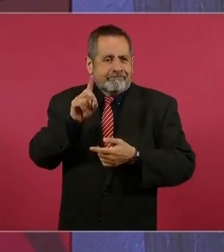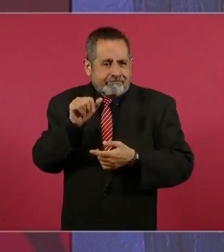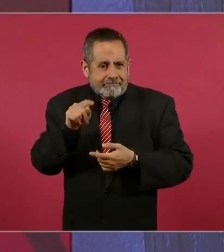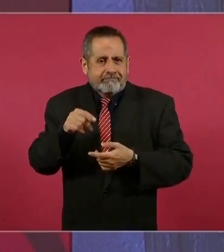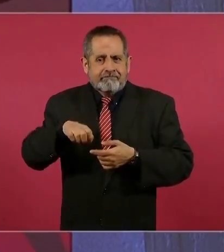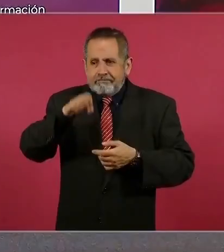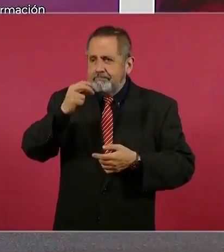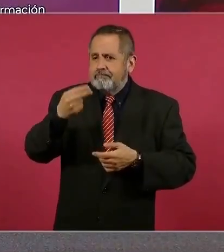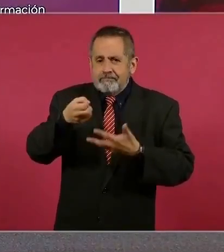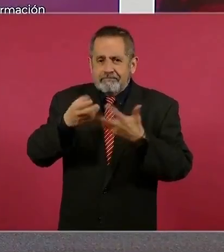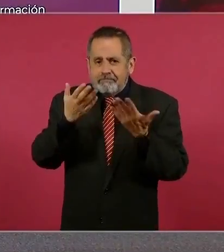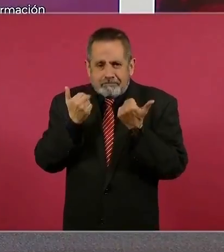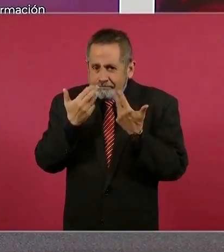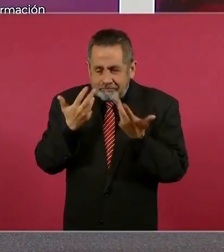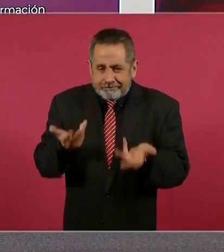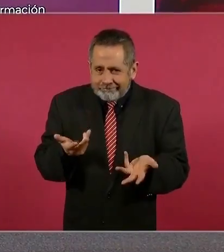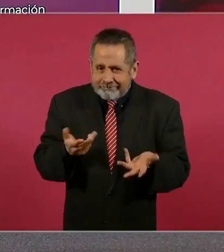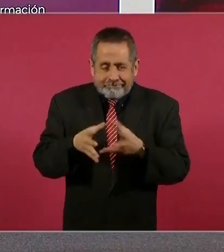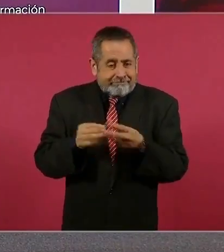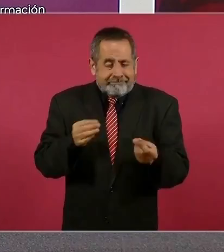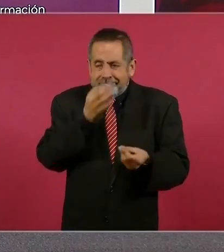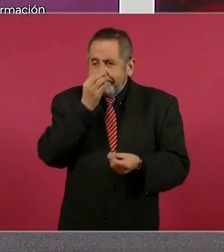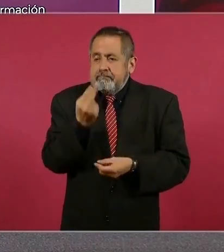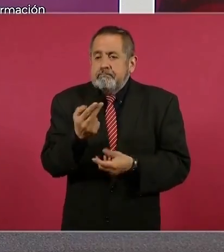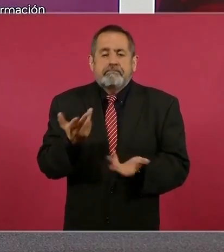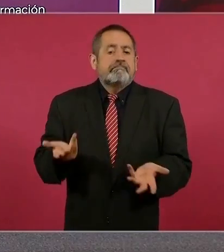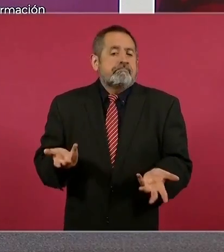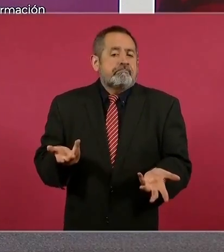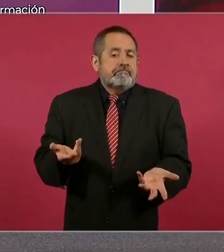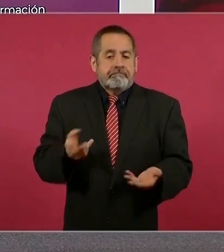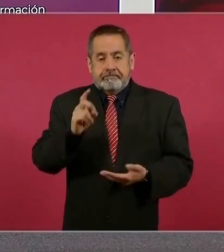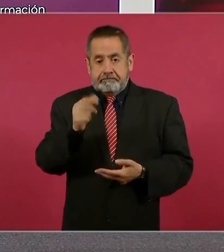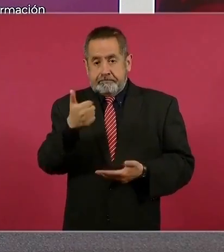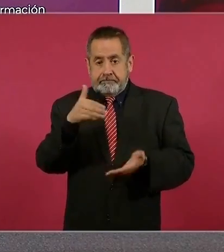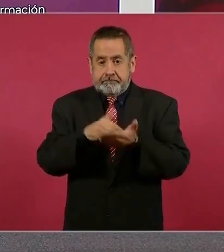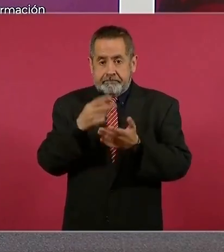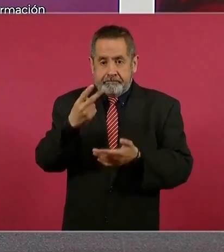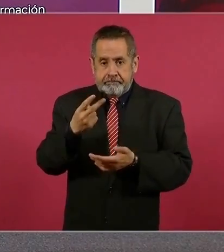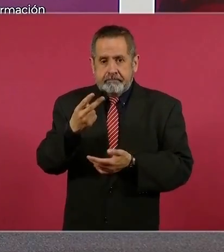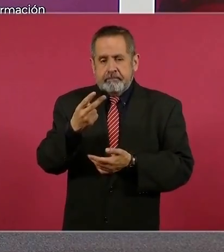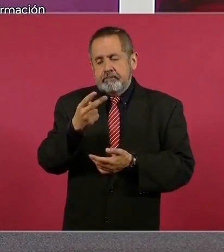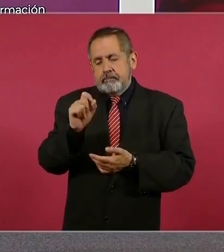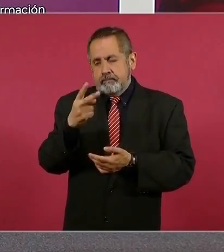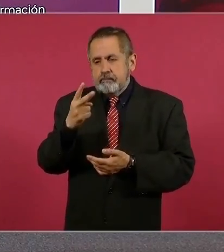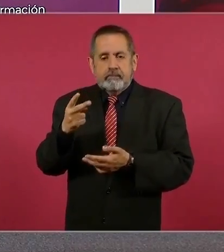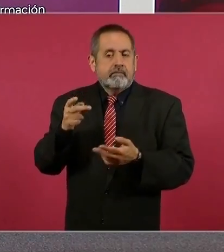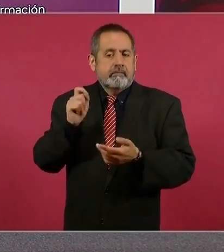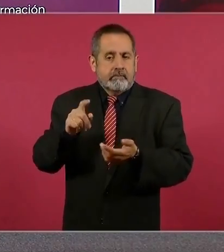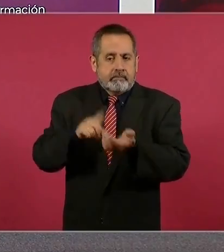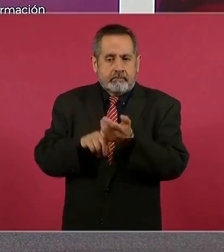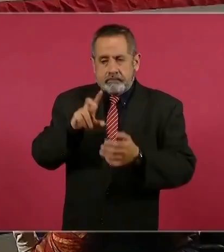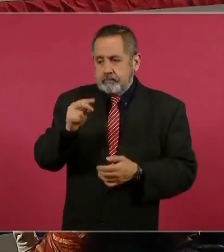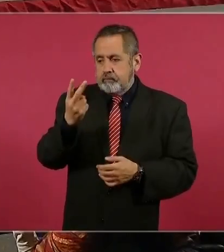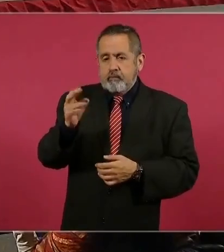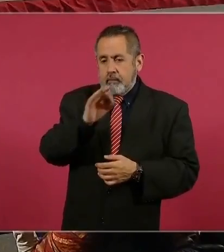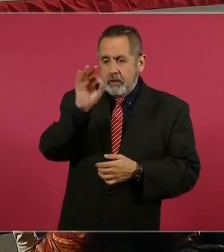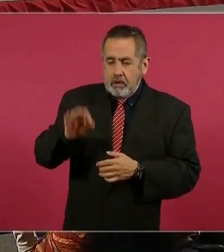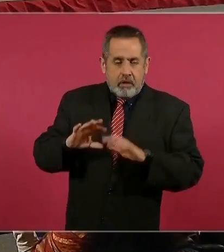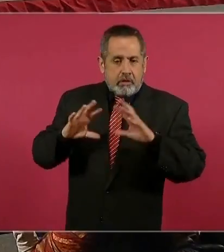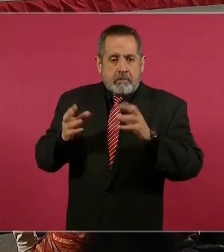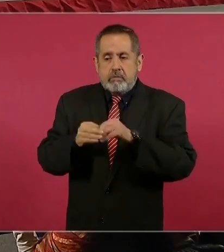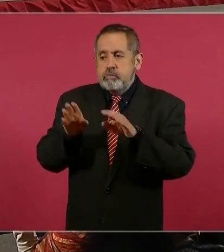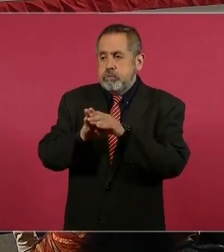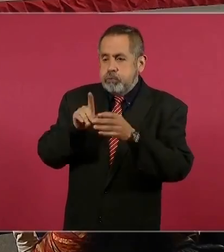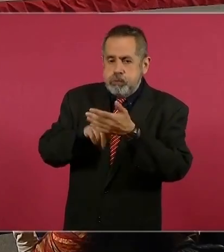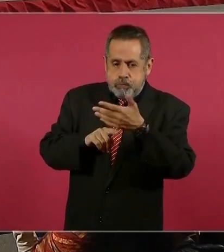tenemos 36,000 registros, es decir, el 32% de la base de datos total,